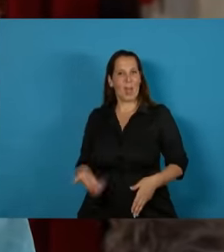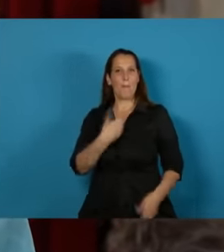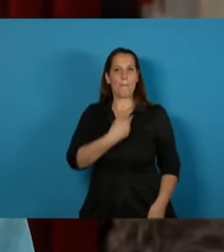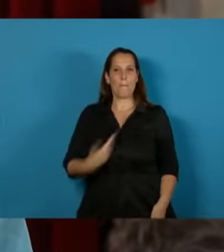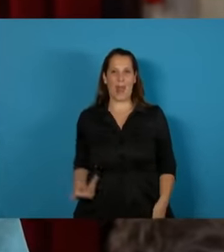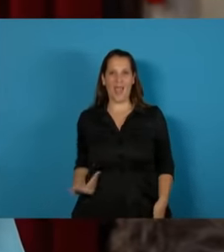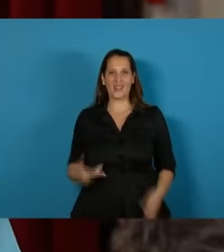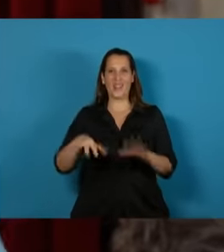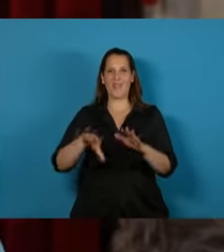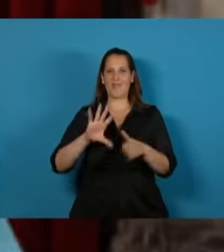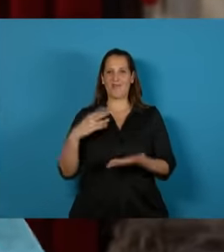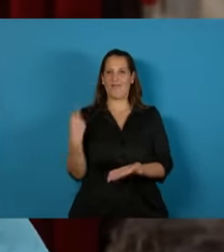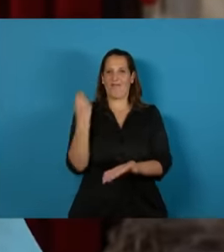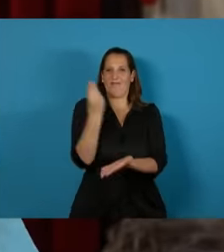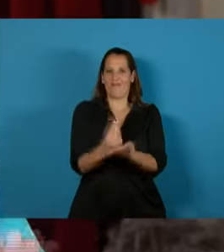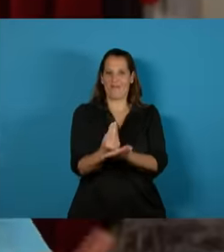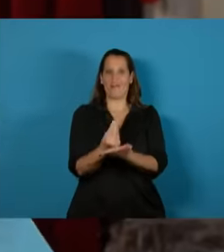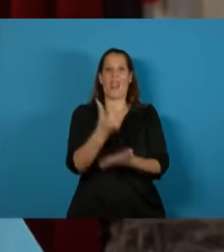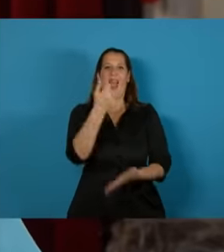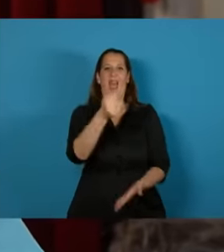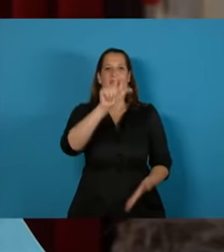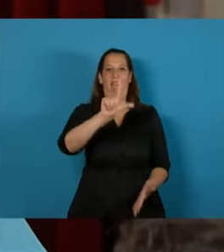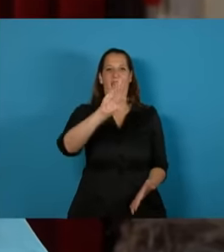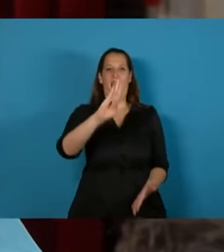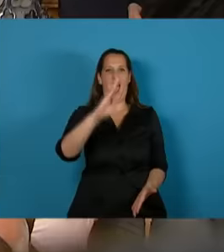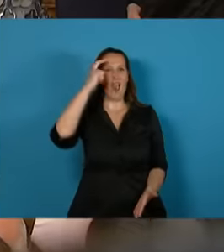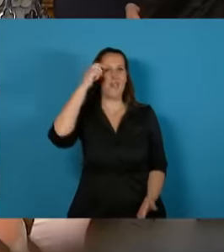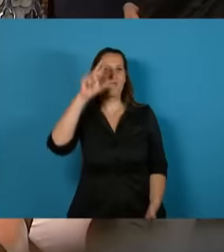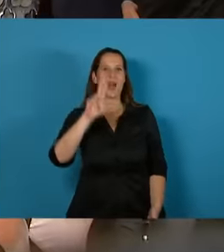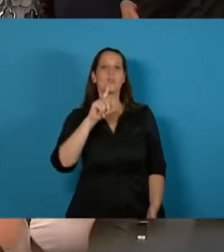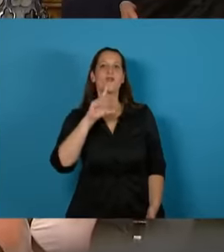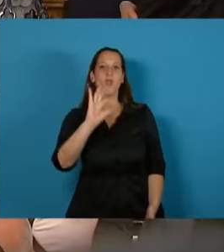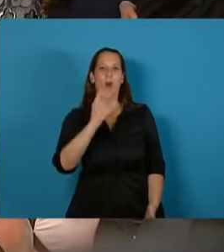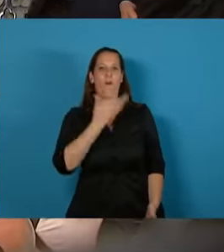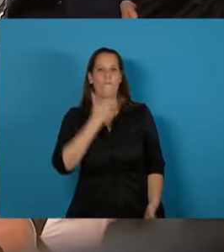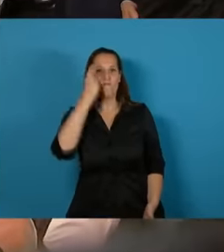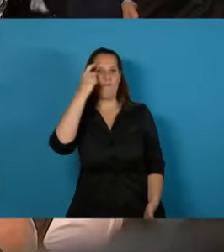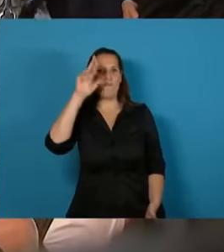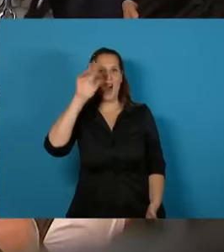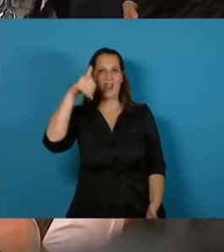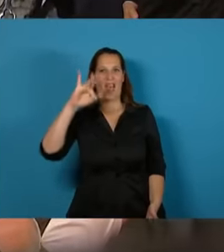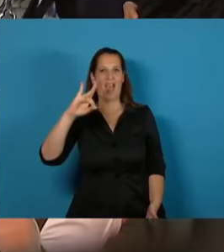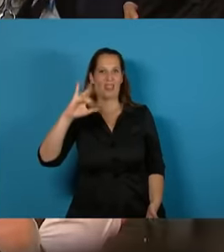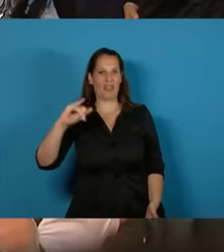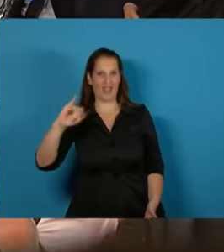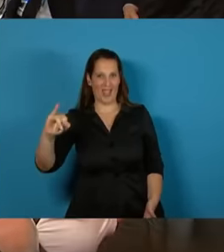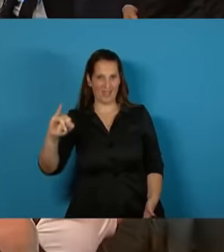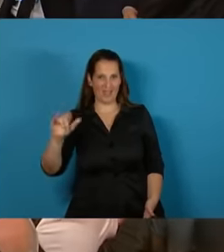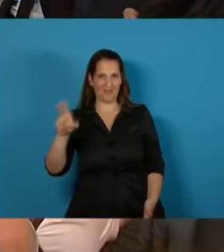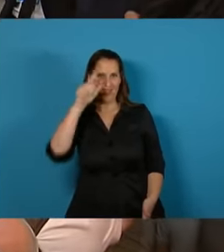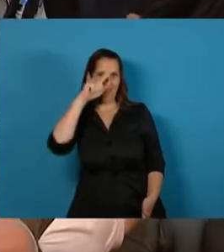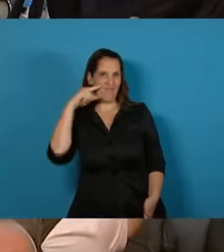Nación electo, don Alberto Fernández, y a la señora